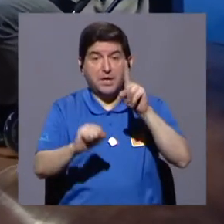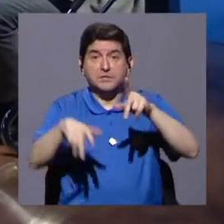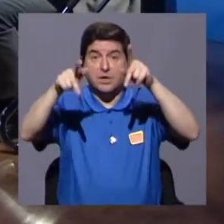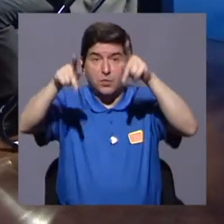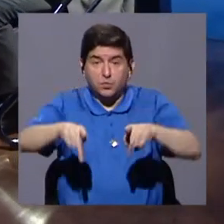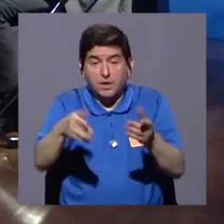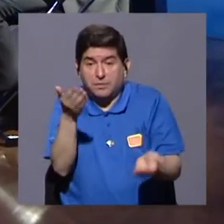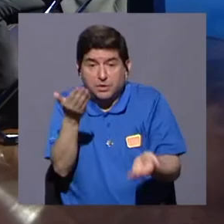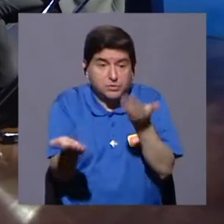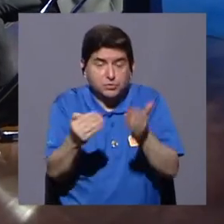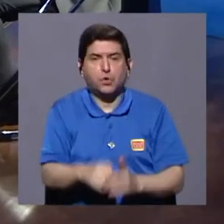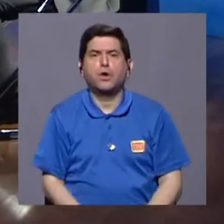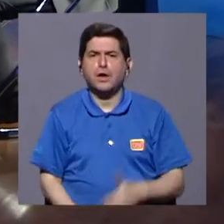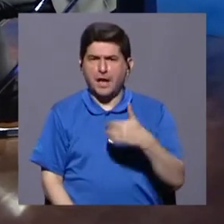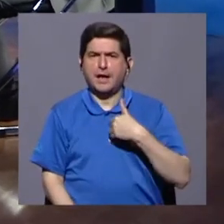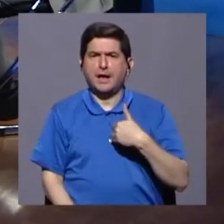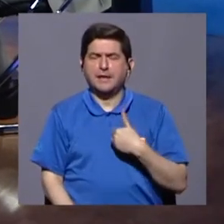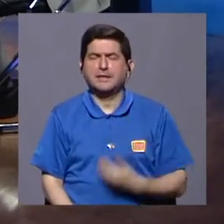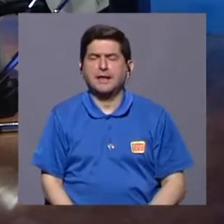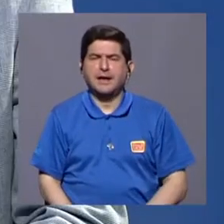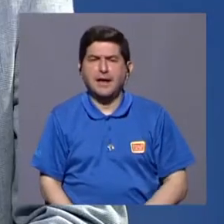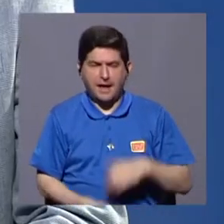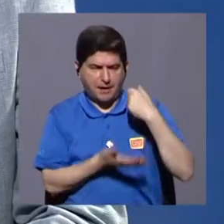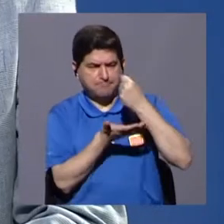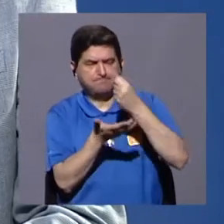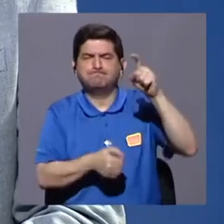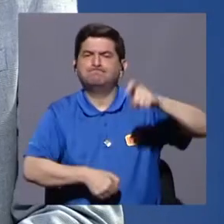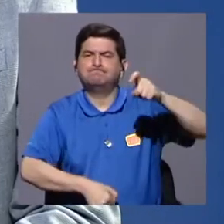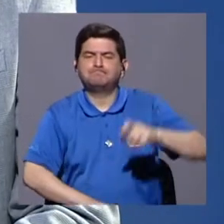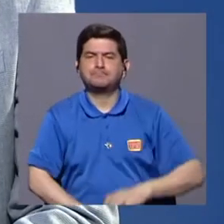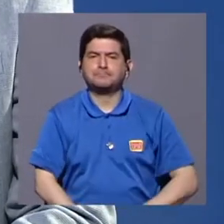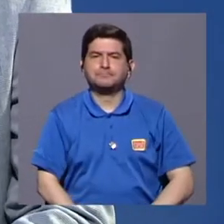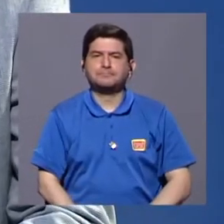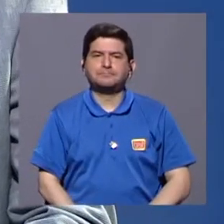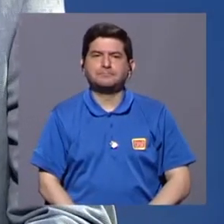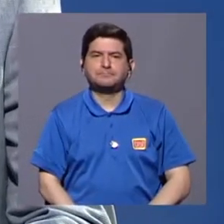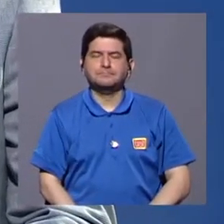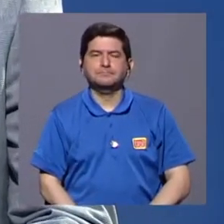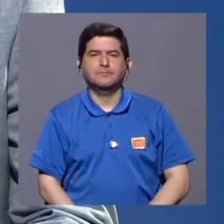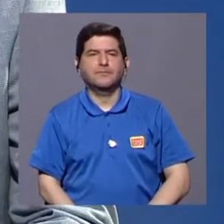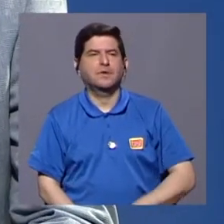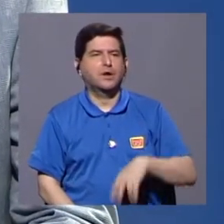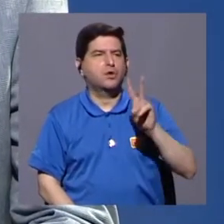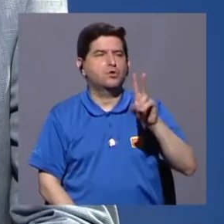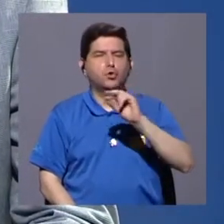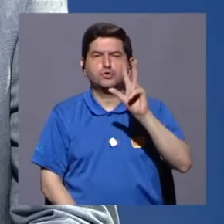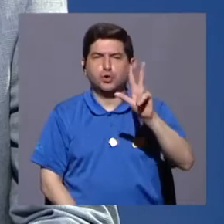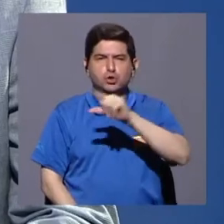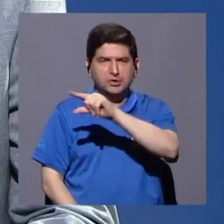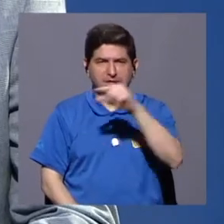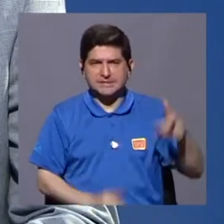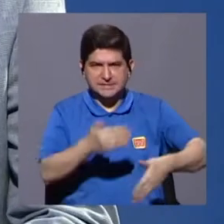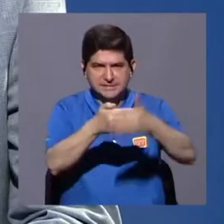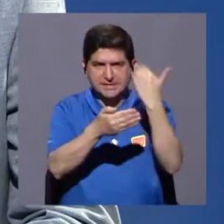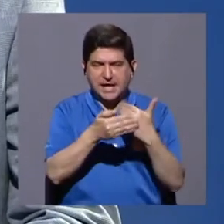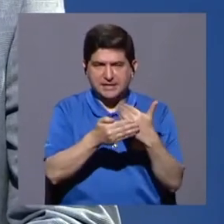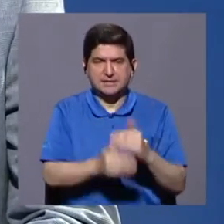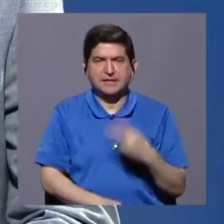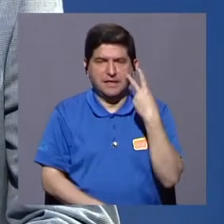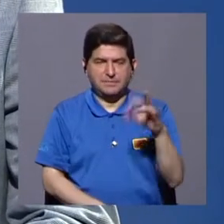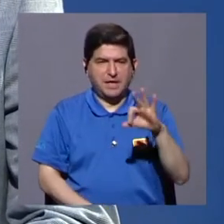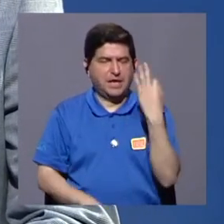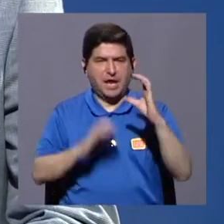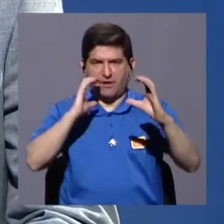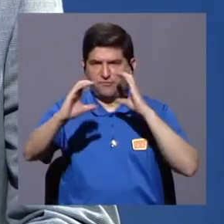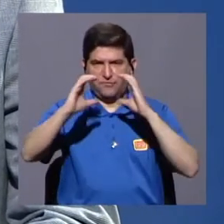persona con los recursos que se necesitan claro hace dos tres semanas aproximadamente vimos en los medios de